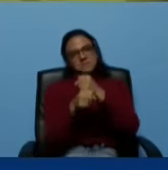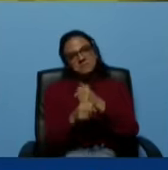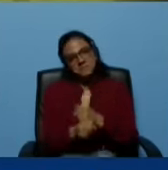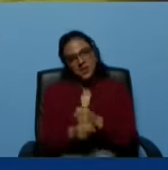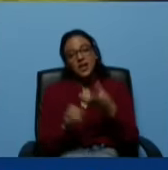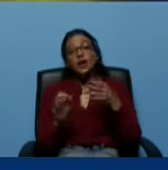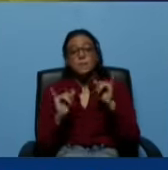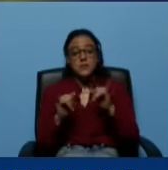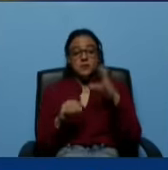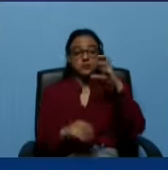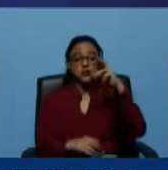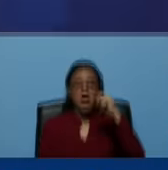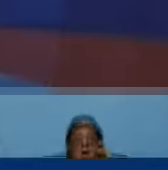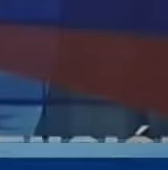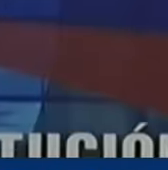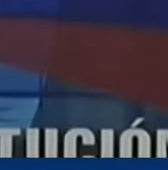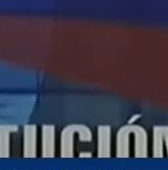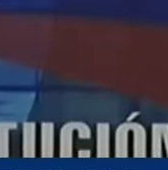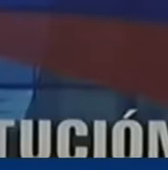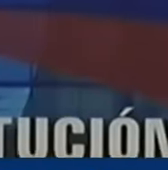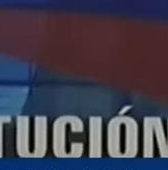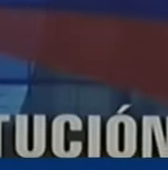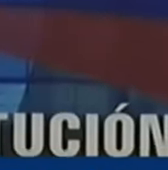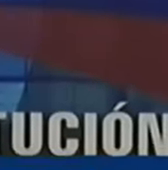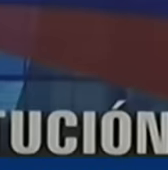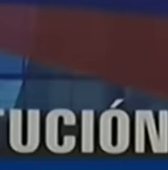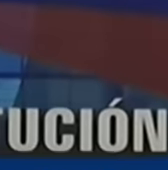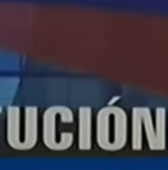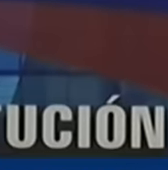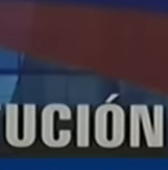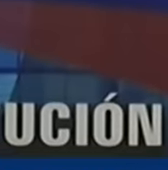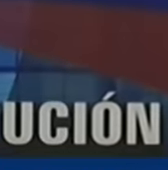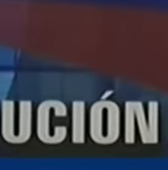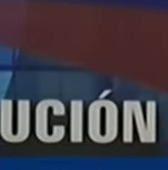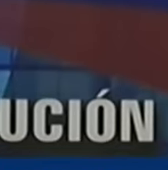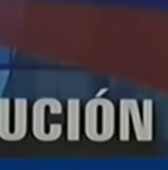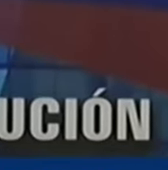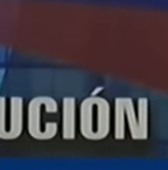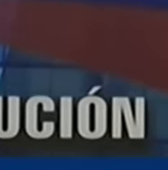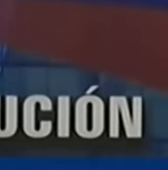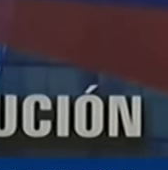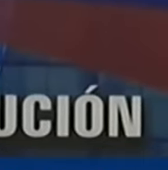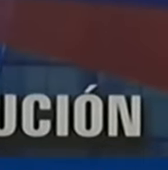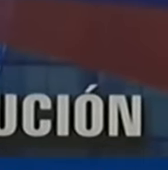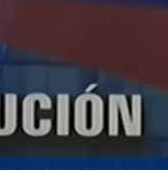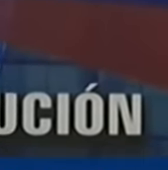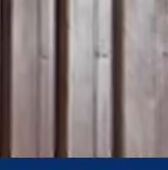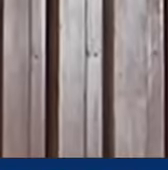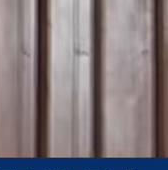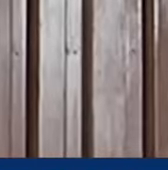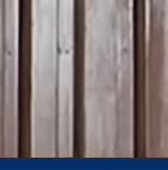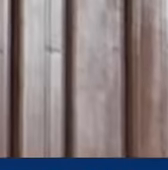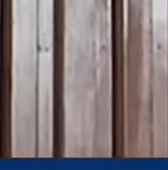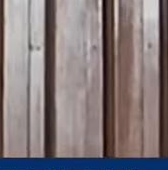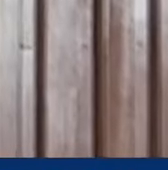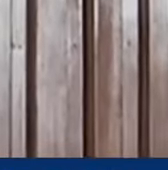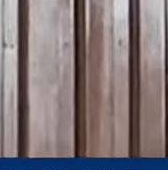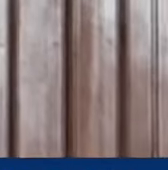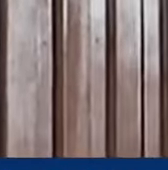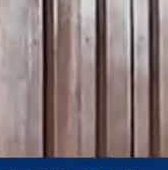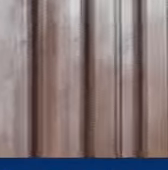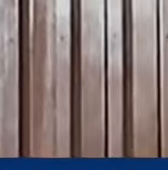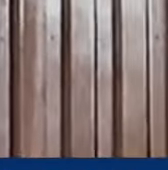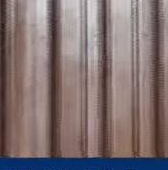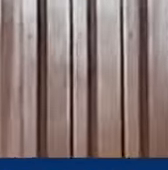desde la sala electoral del Tribunal Supremo de Justicia para lo que será el inicio de esta audiencia, la comparecencia del presidente de la